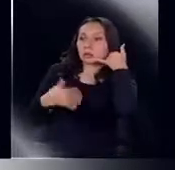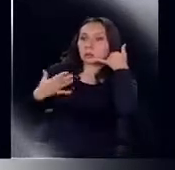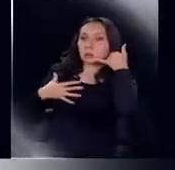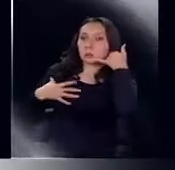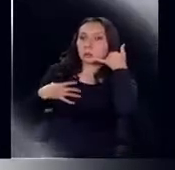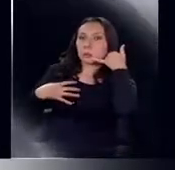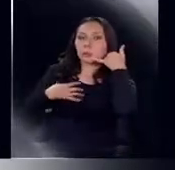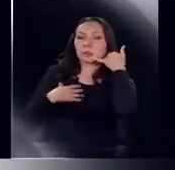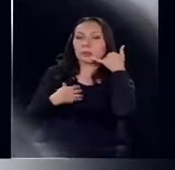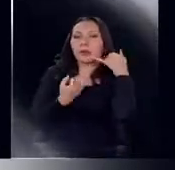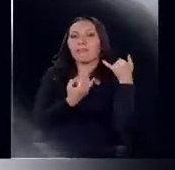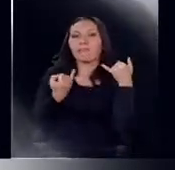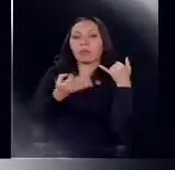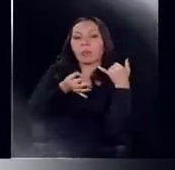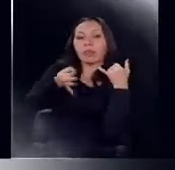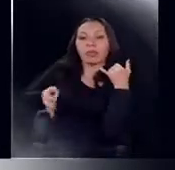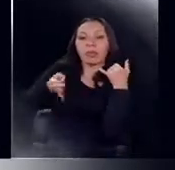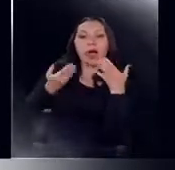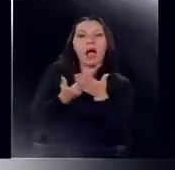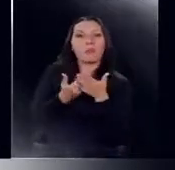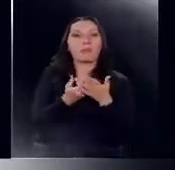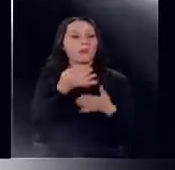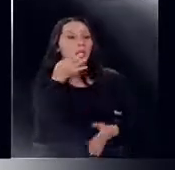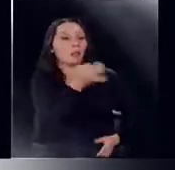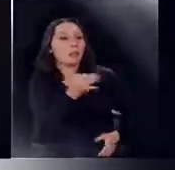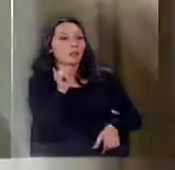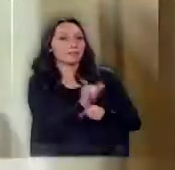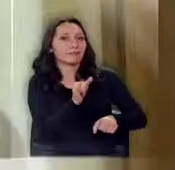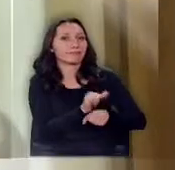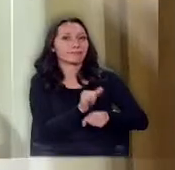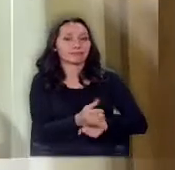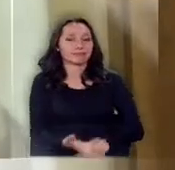sacan bastantes antecedentes que son utilizados en esta misma estafa.